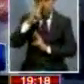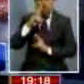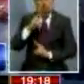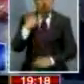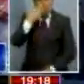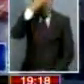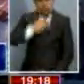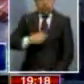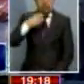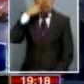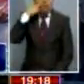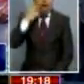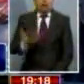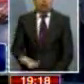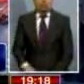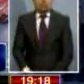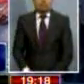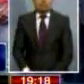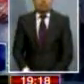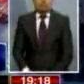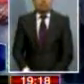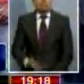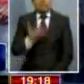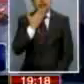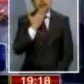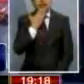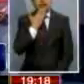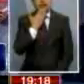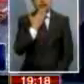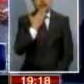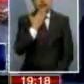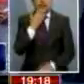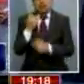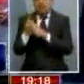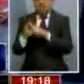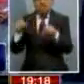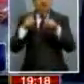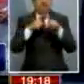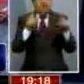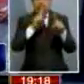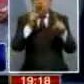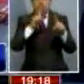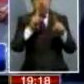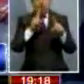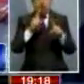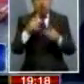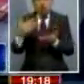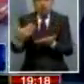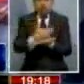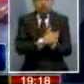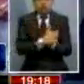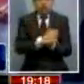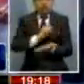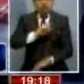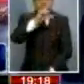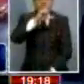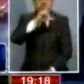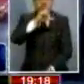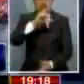seres humanos y que también no hayan tantas diferencias entre los que más ganan y los que menos